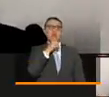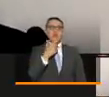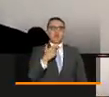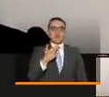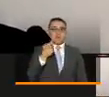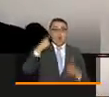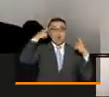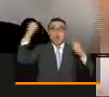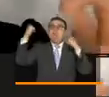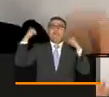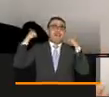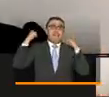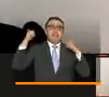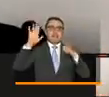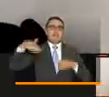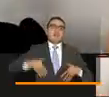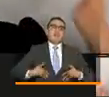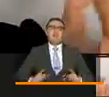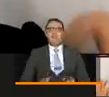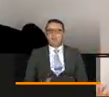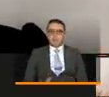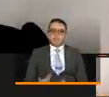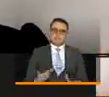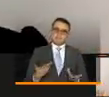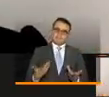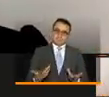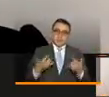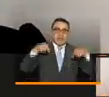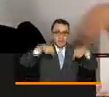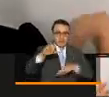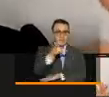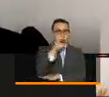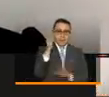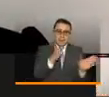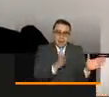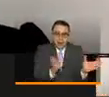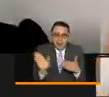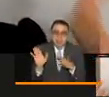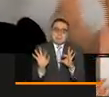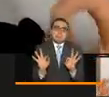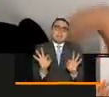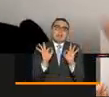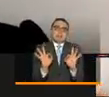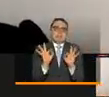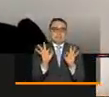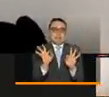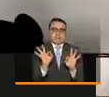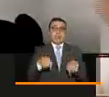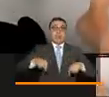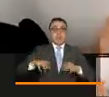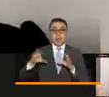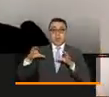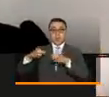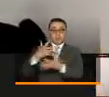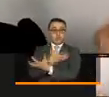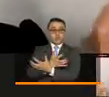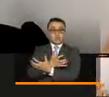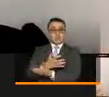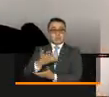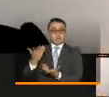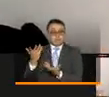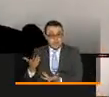sino el cansancio. Y aquí la palabra clave es una buena planeación, y eso es lo que estamos haciendo desde sociedades científicas, desde el gobierno